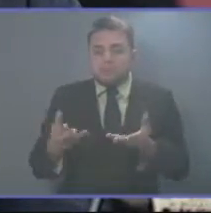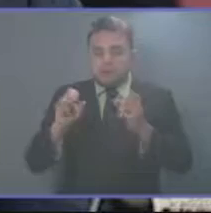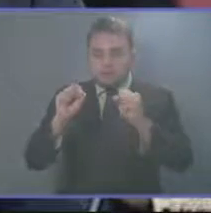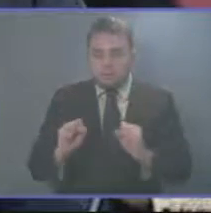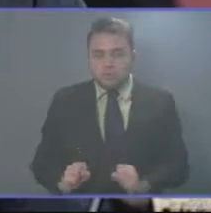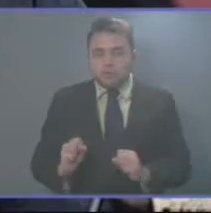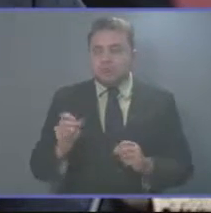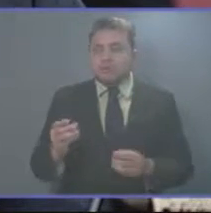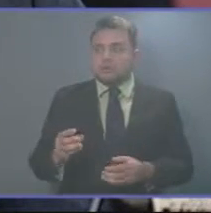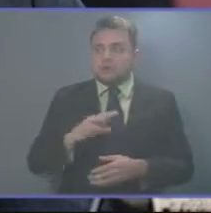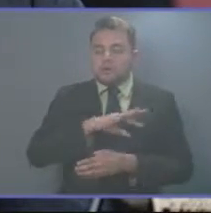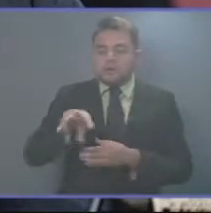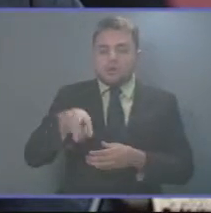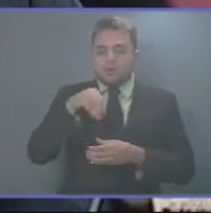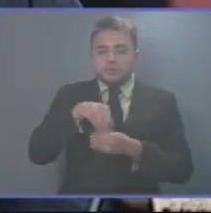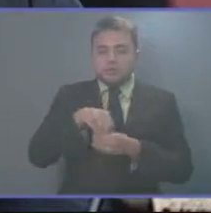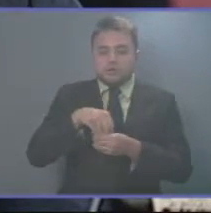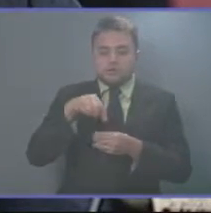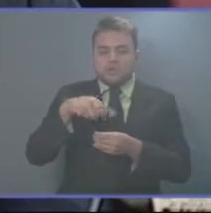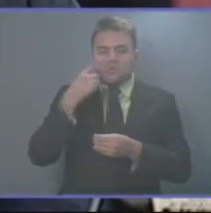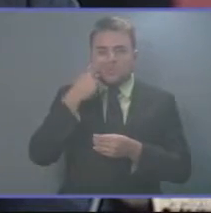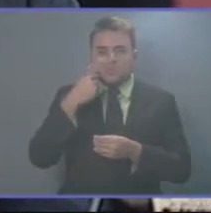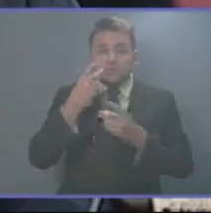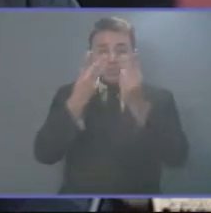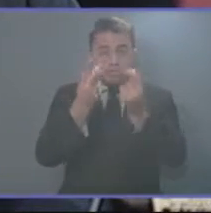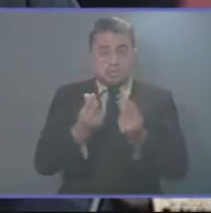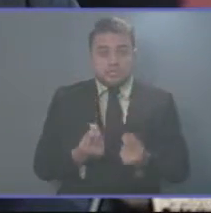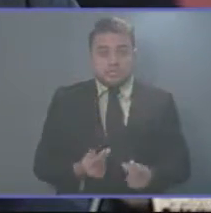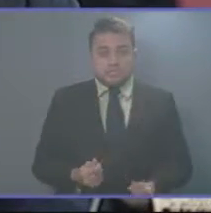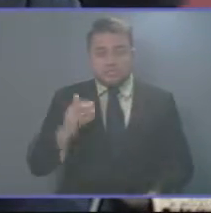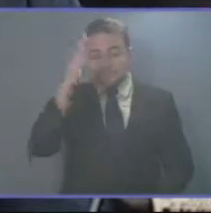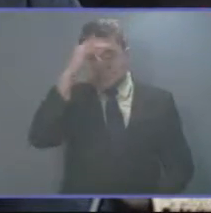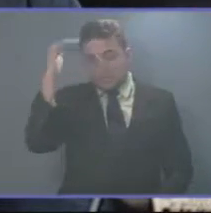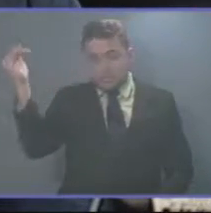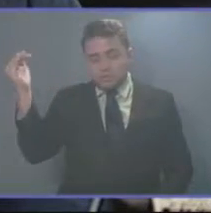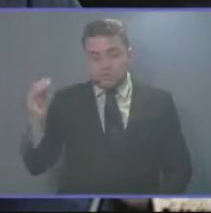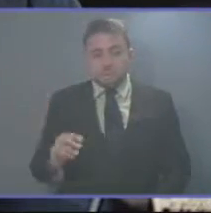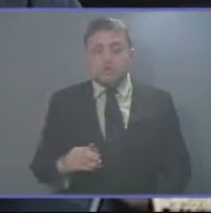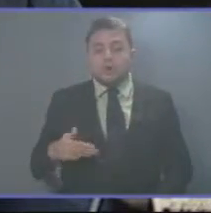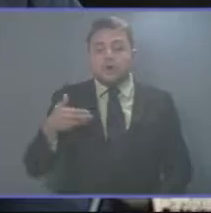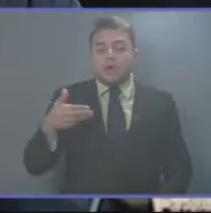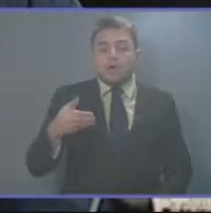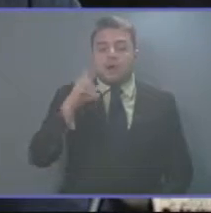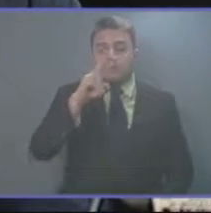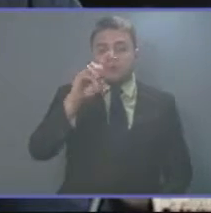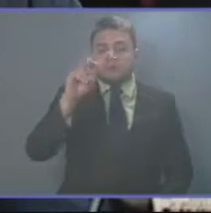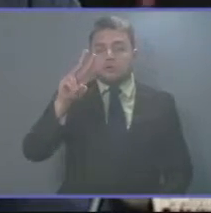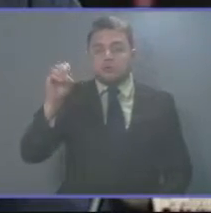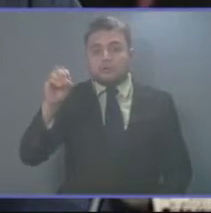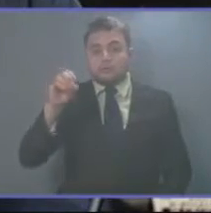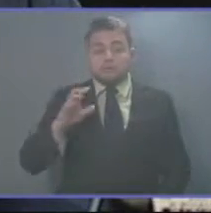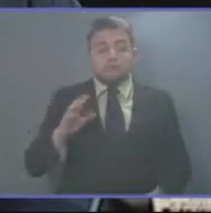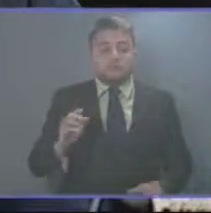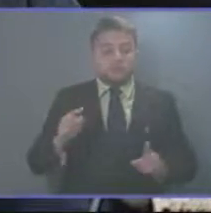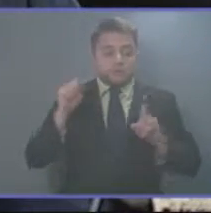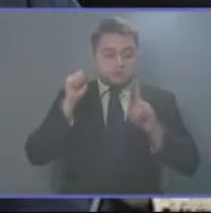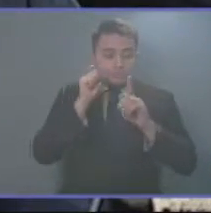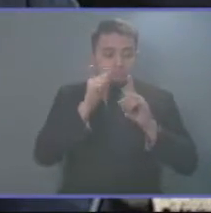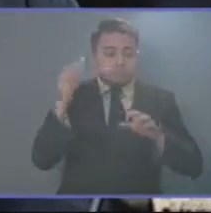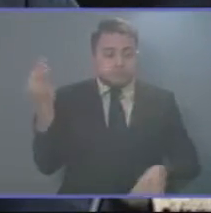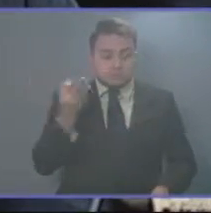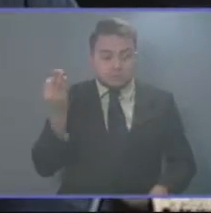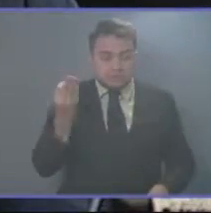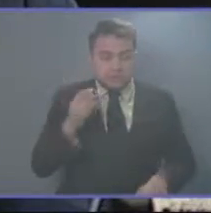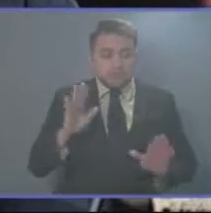presupuesto general de la Nación para el año 2020 los recursos necesarios para el cumplimiento de las metas trazadas por la